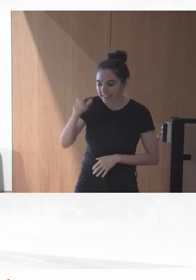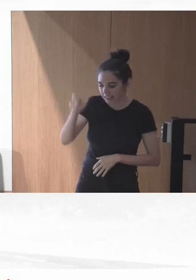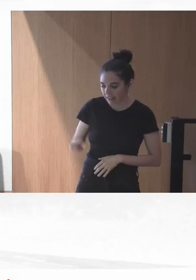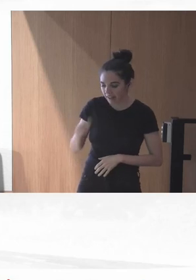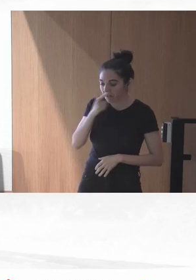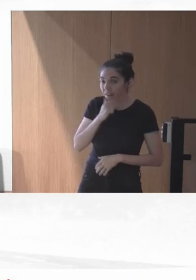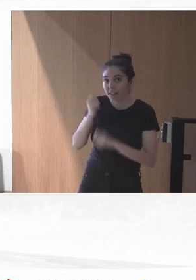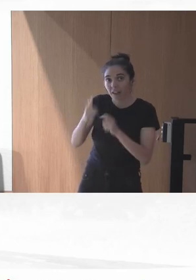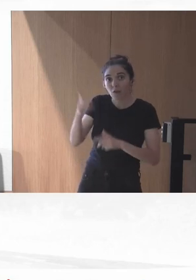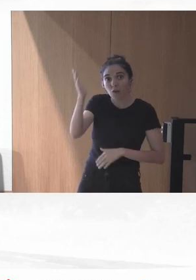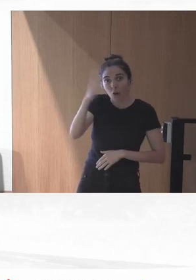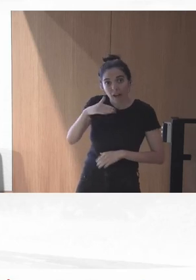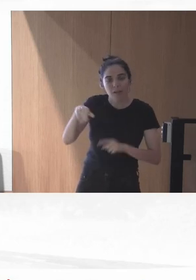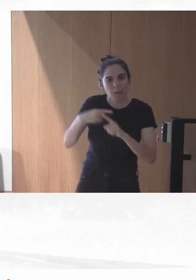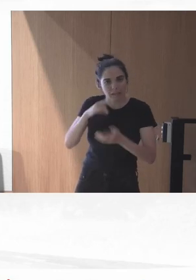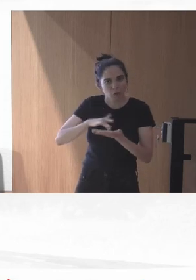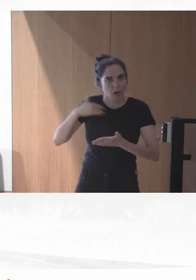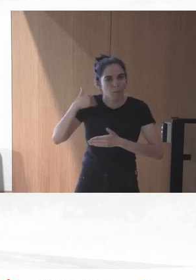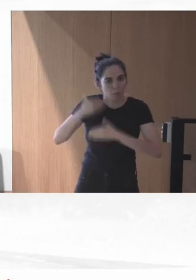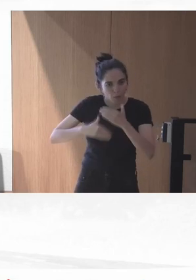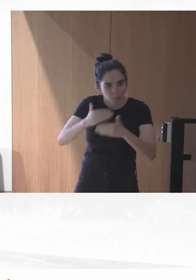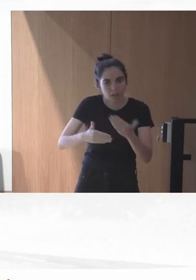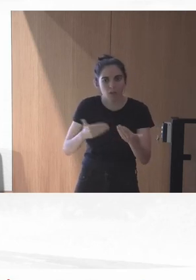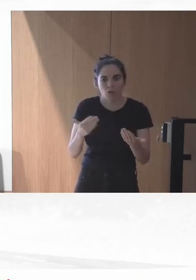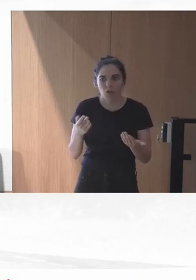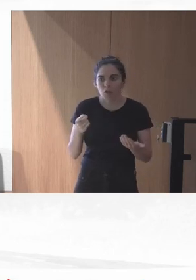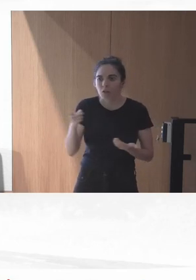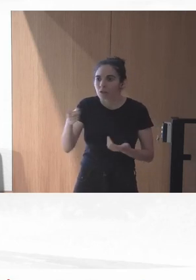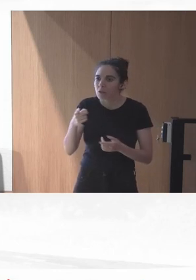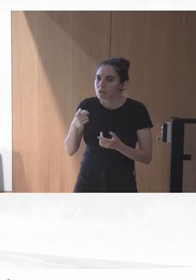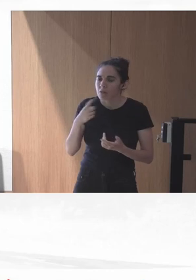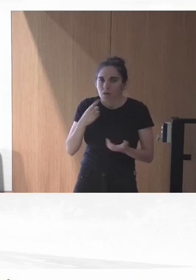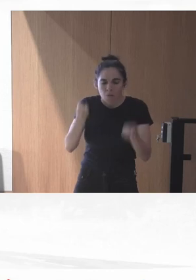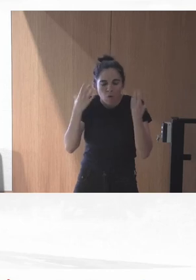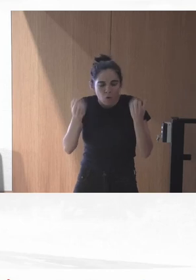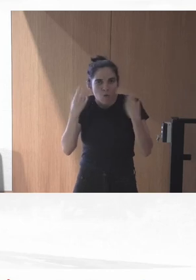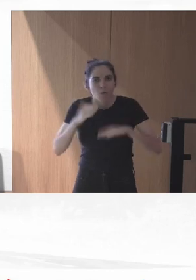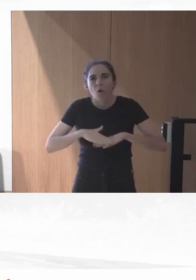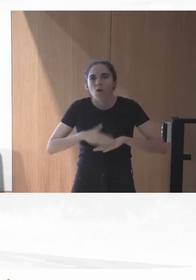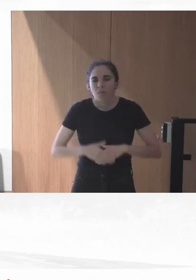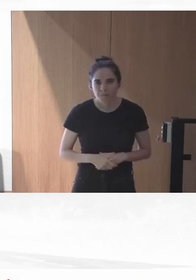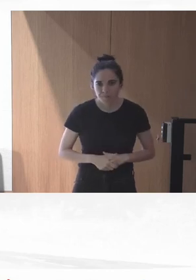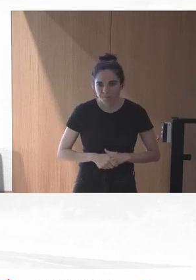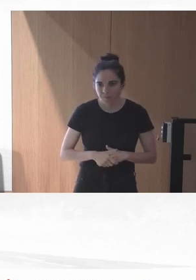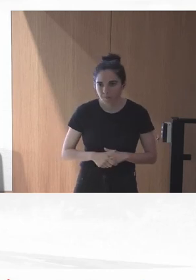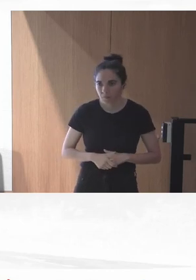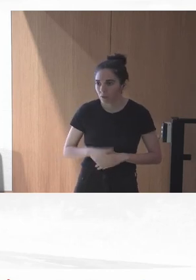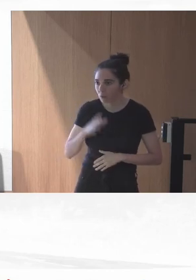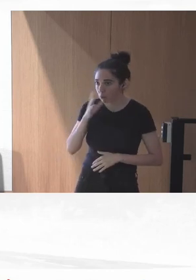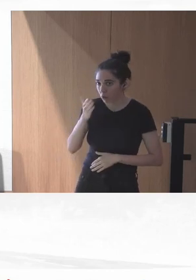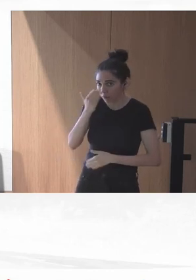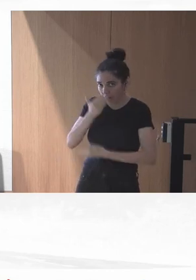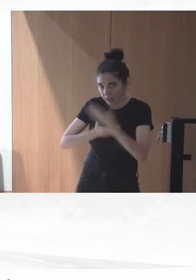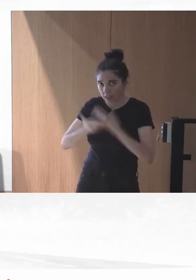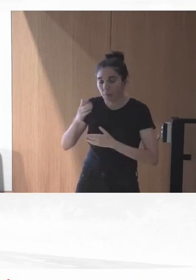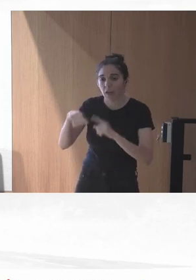estabas dentro de un procedimiento, ¿por qué te estaba costando comprender todo lo que estaba sucediendo? Por la discapacidad y porque me